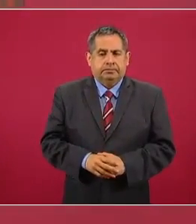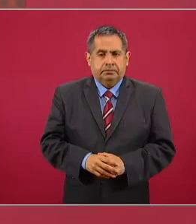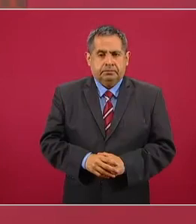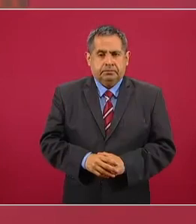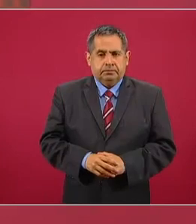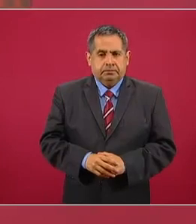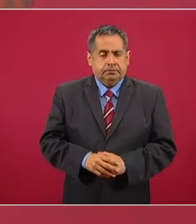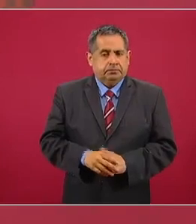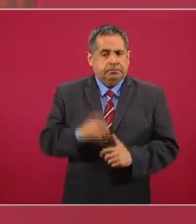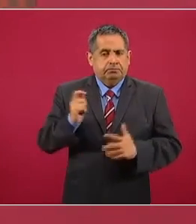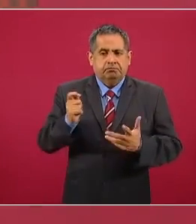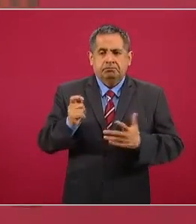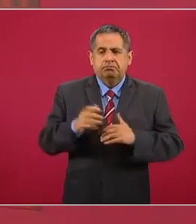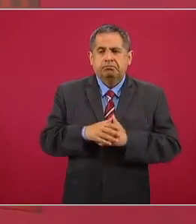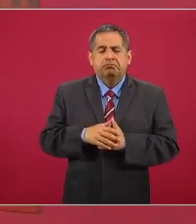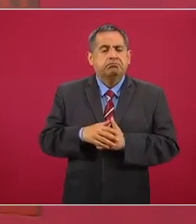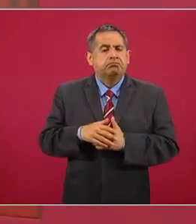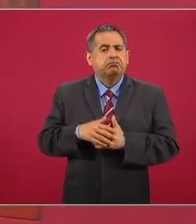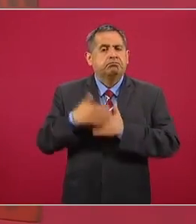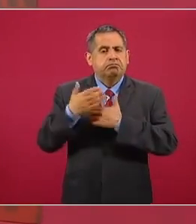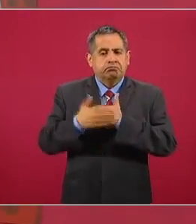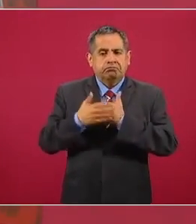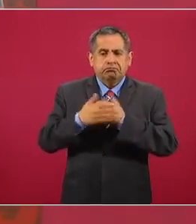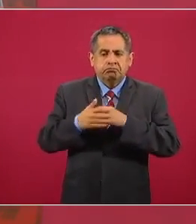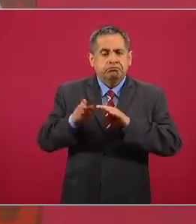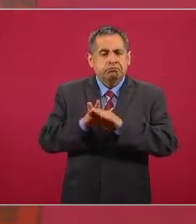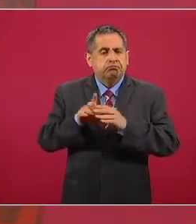Entonces, ya va a llegar el momento